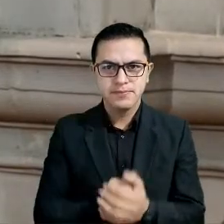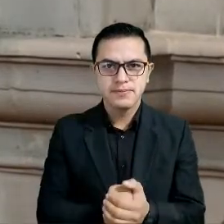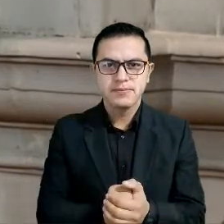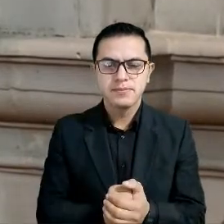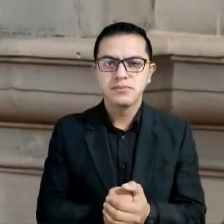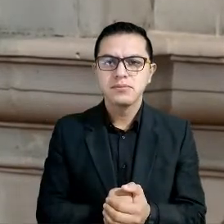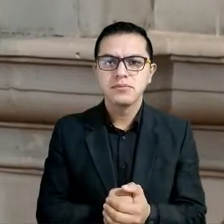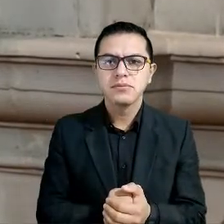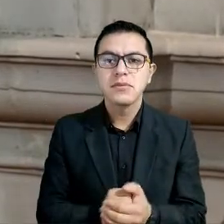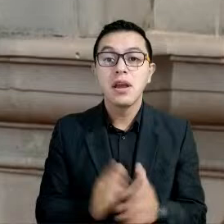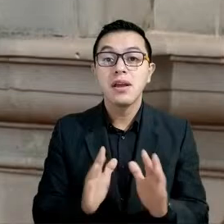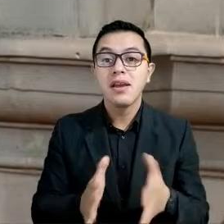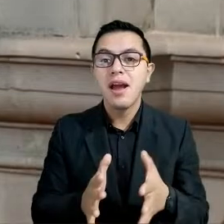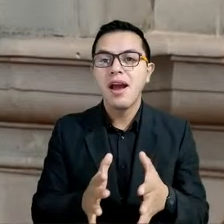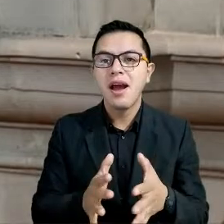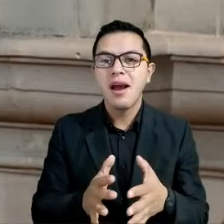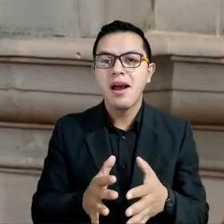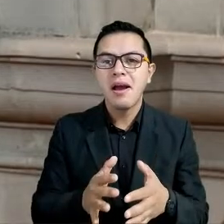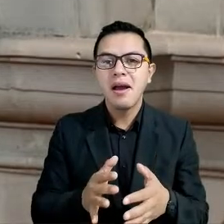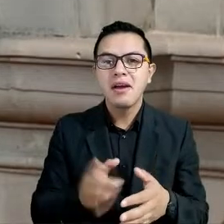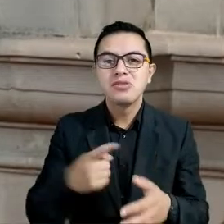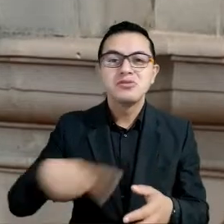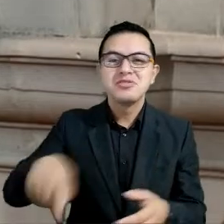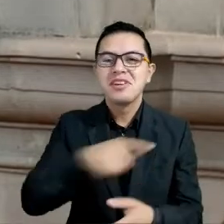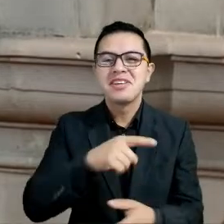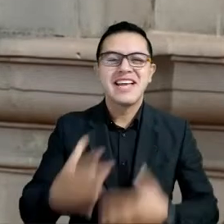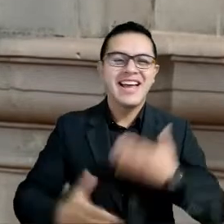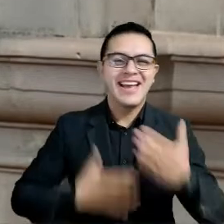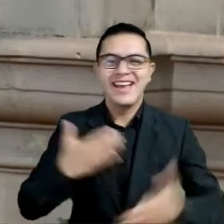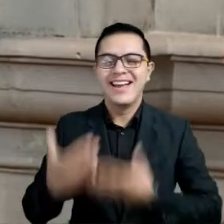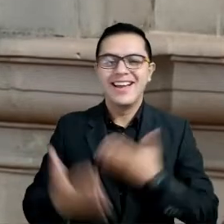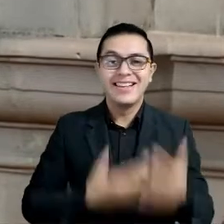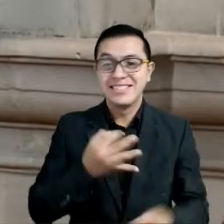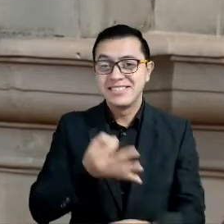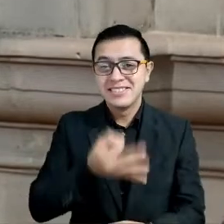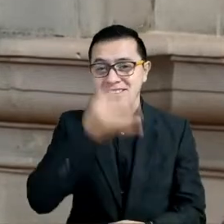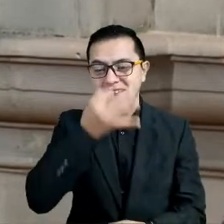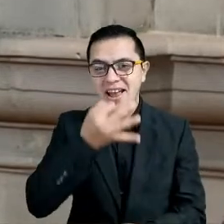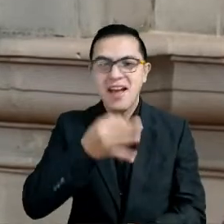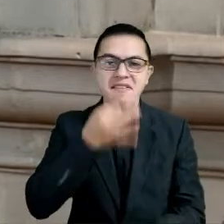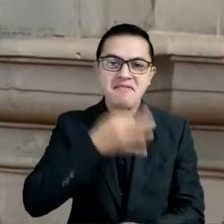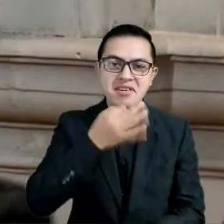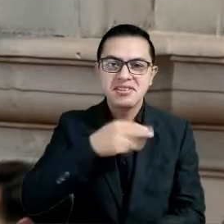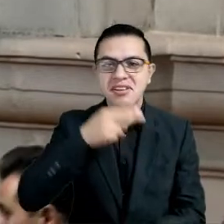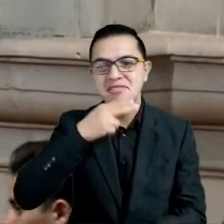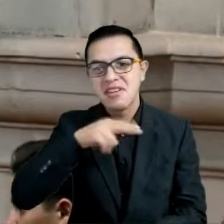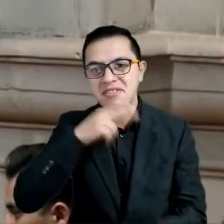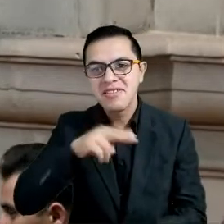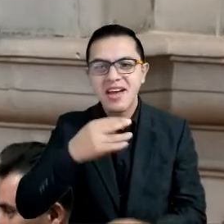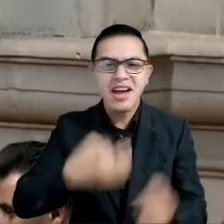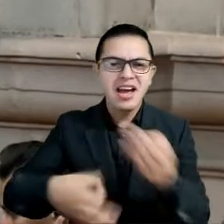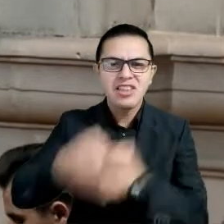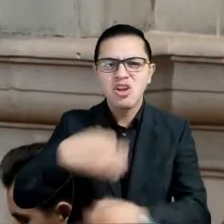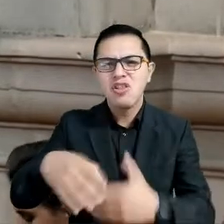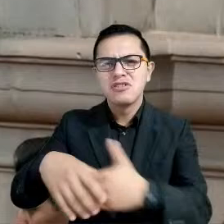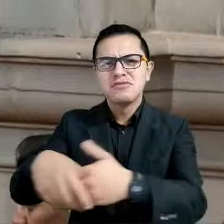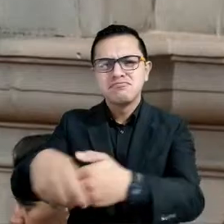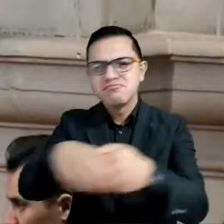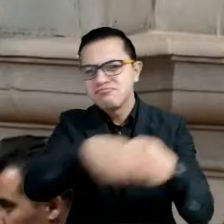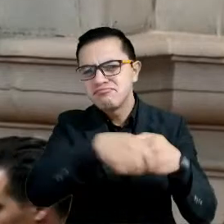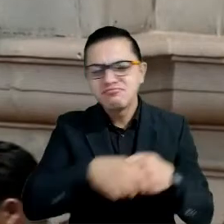Ya huele a Navidad, ¿verdad? Los veo muy contentos a todos. Todos saludándose. Qué bueno, compañeras,